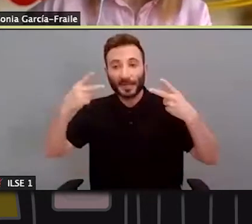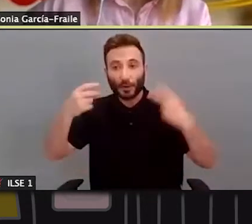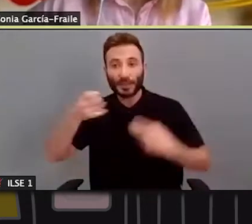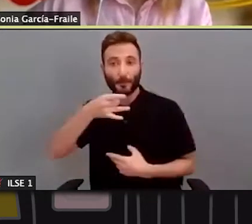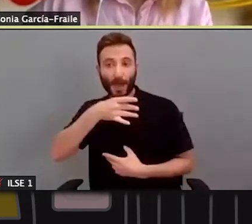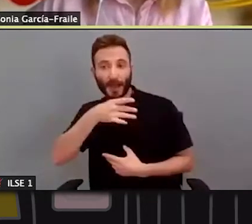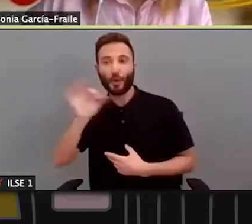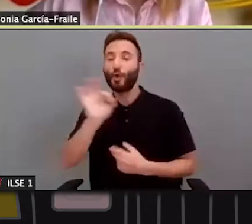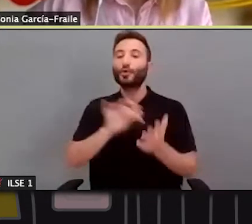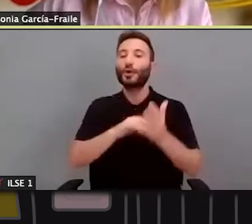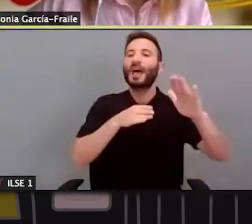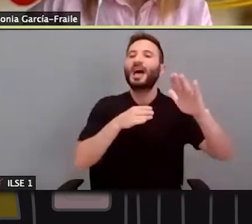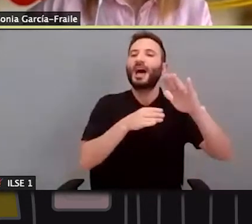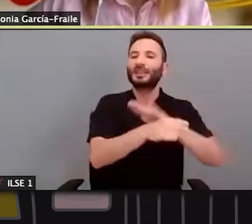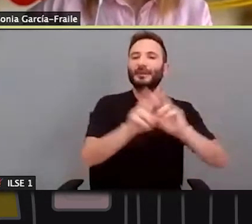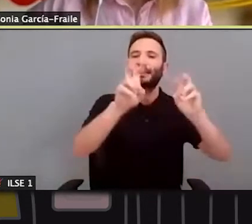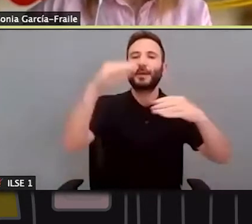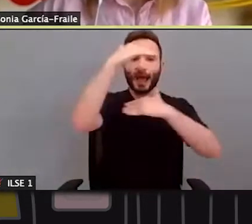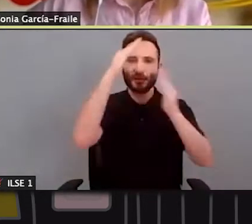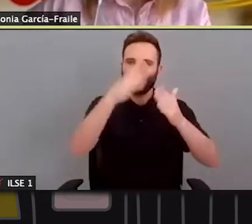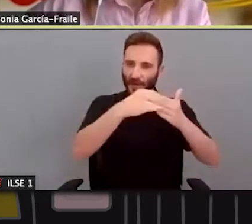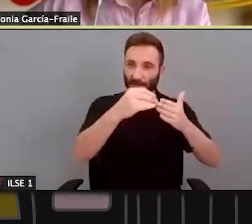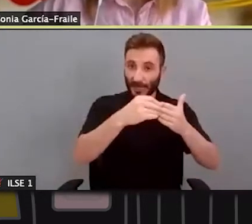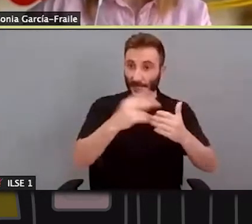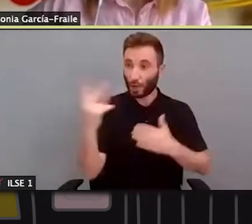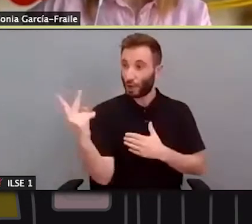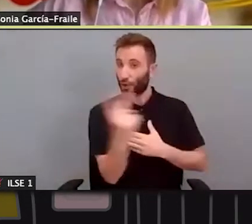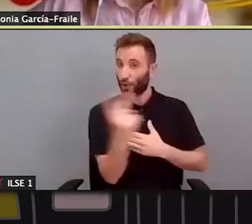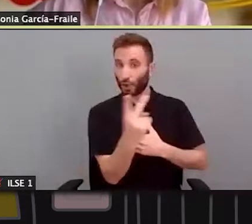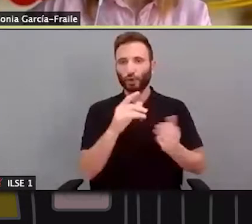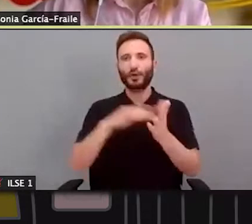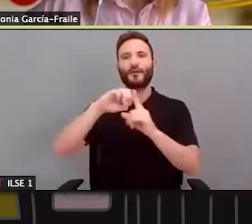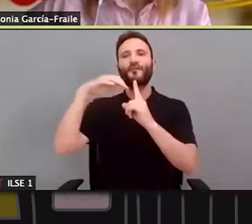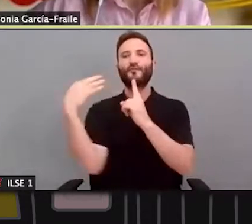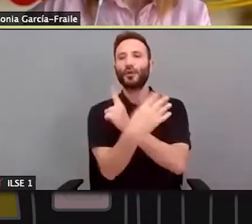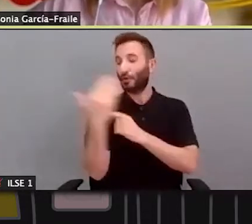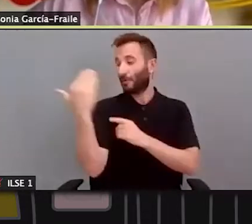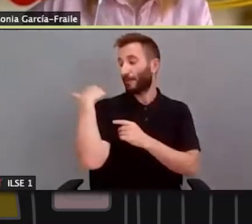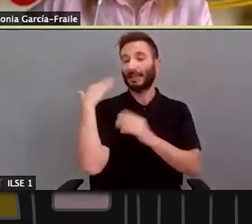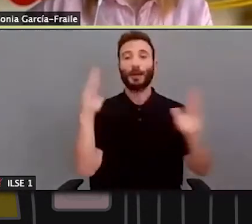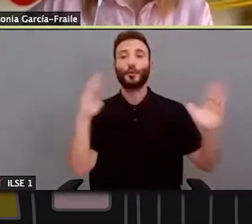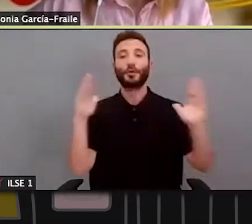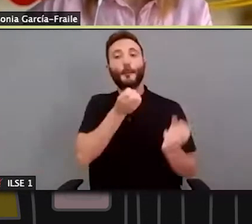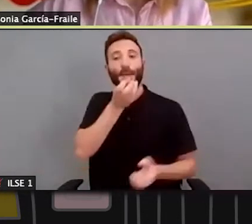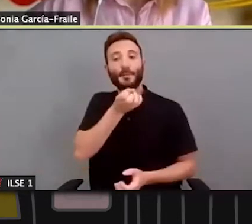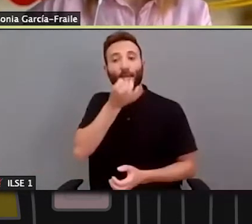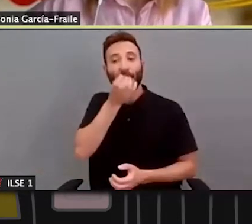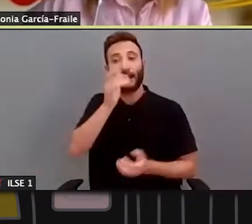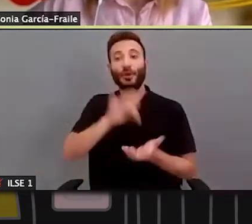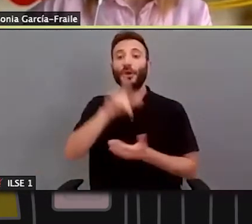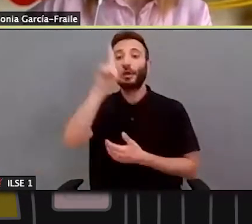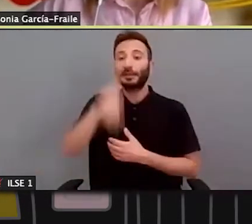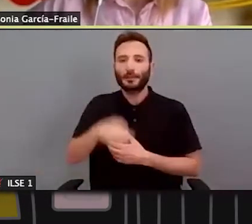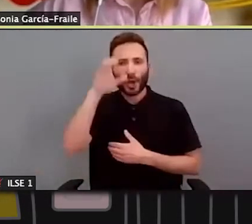accesibilidad en la atención al cliente, ambas presentadas en estos foros durante esta primavera. También destacar el propio observatorio